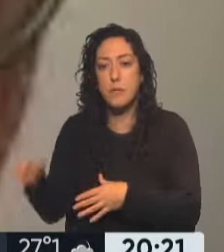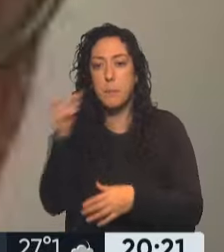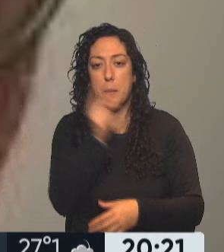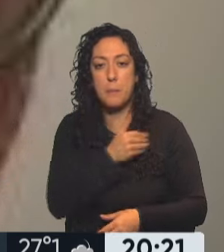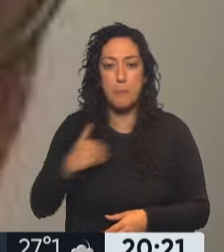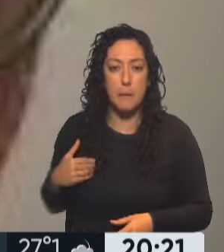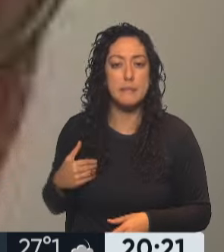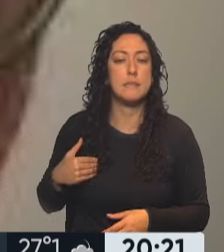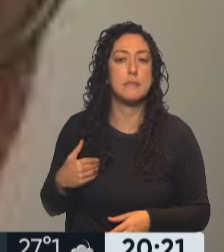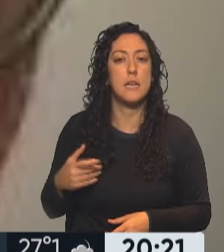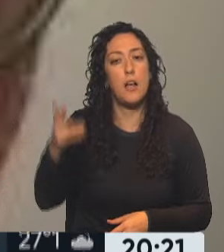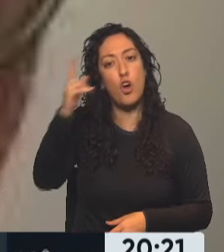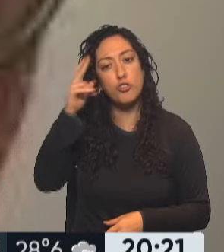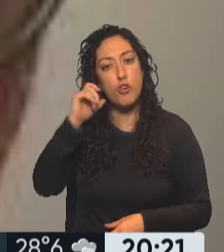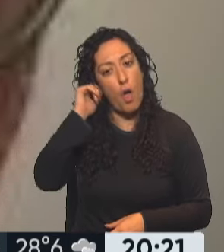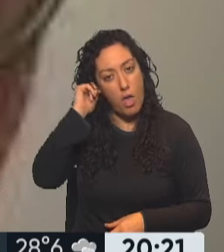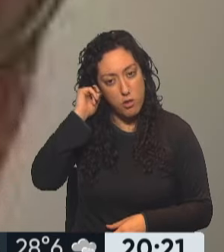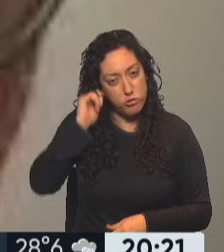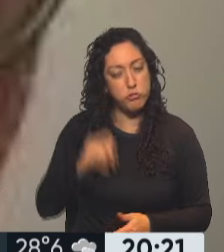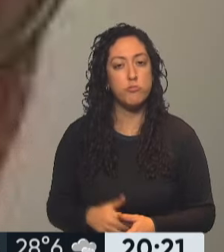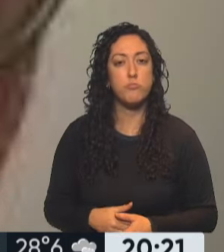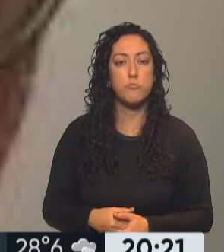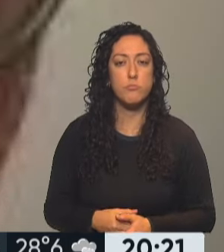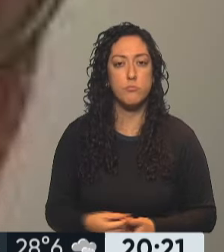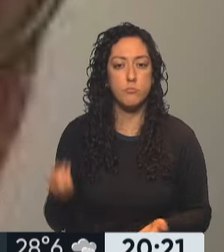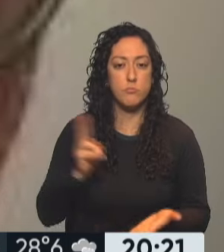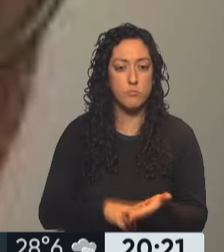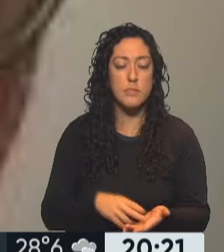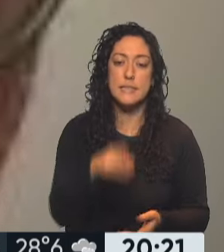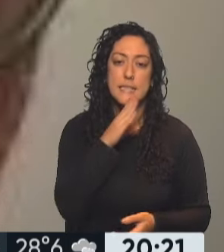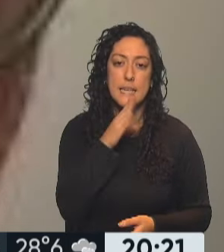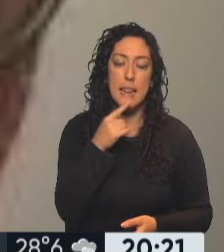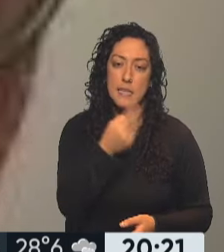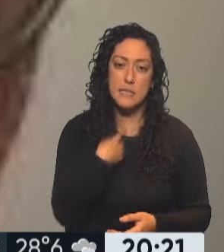cuando tenía 8 años. Reiteramos, Israel